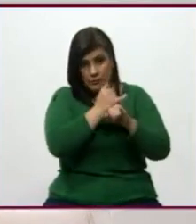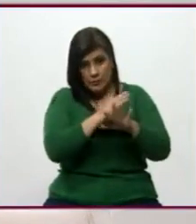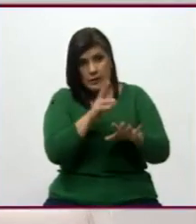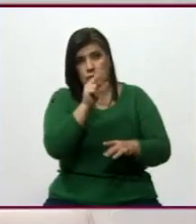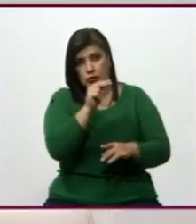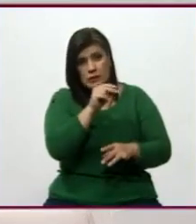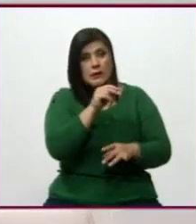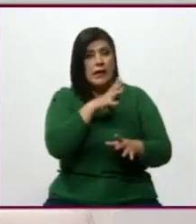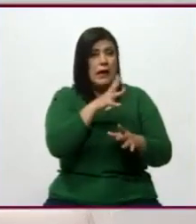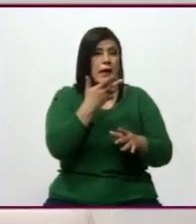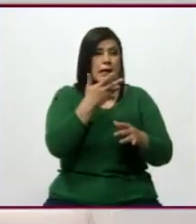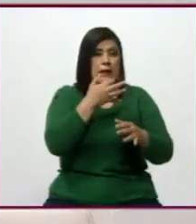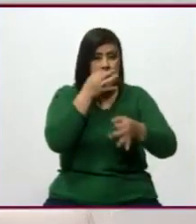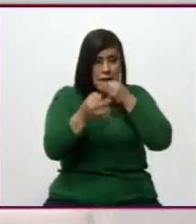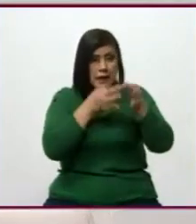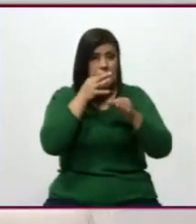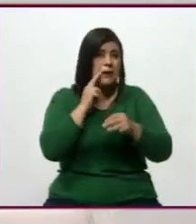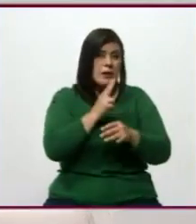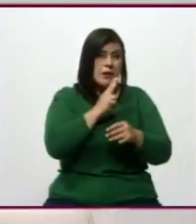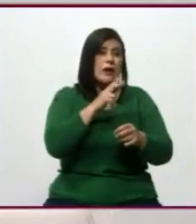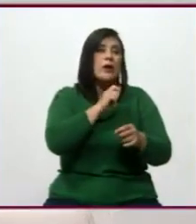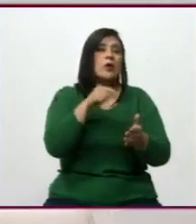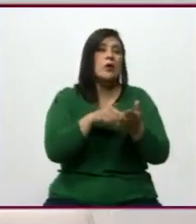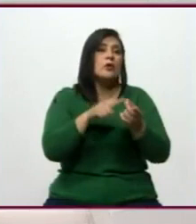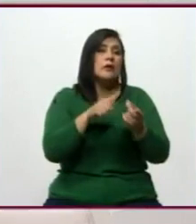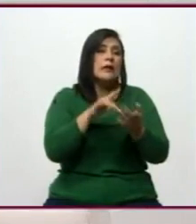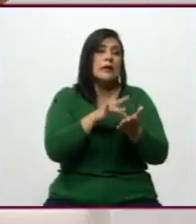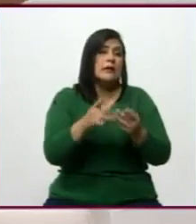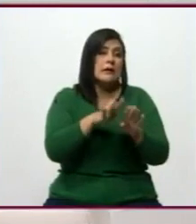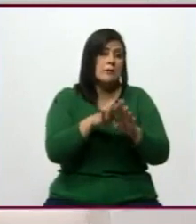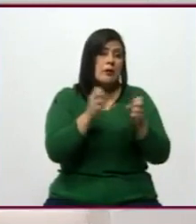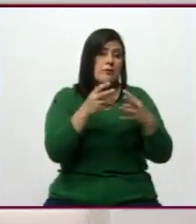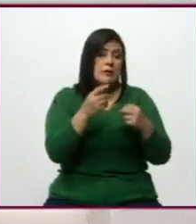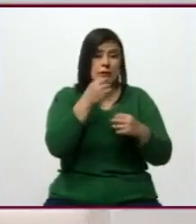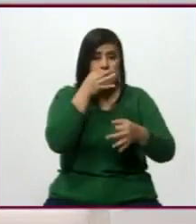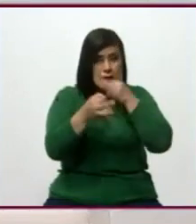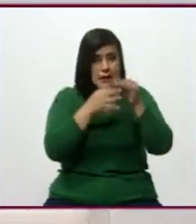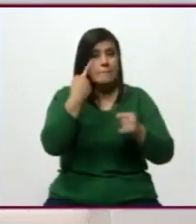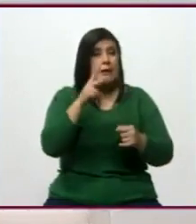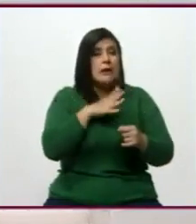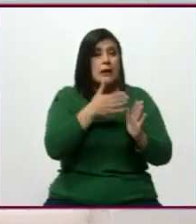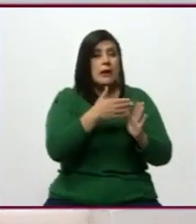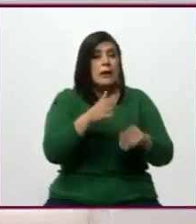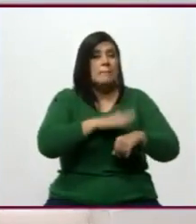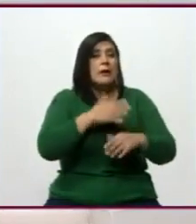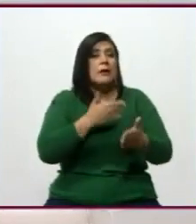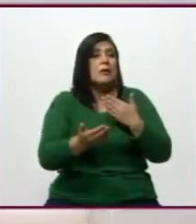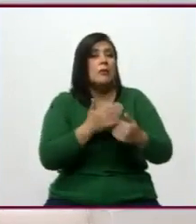noticiosa que se maneja en el mundo proviene de agencias de noticias y es esta tiene más vigencia que nunca